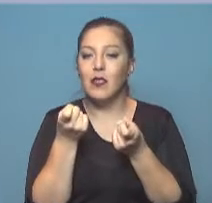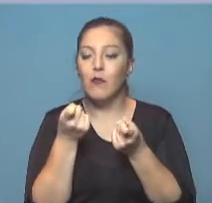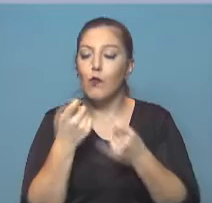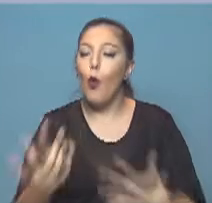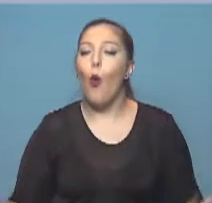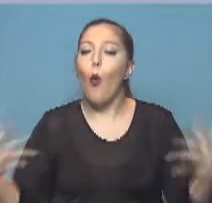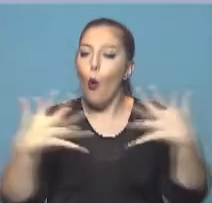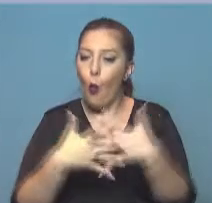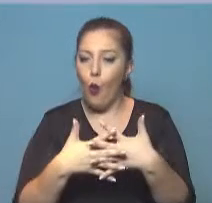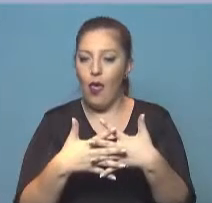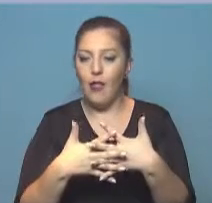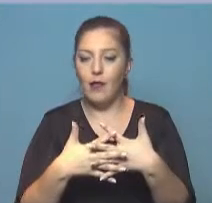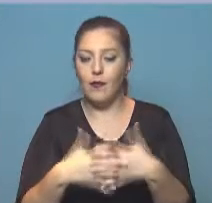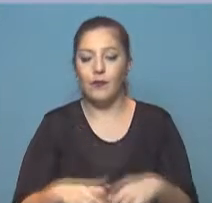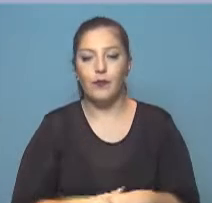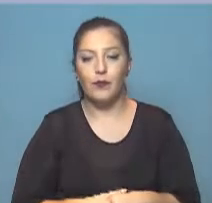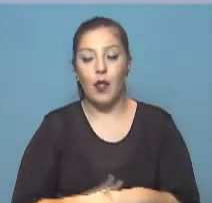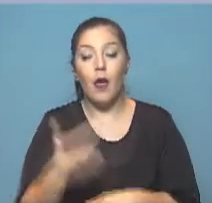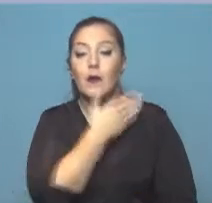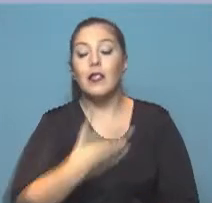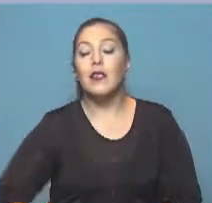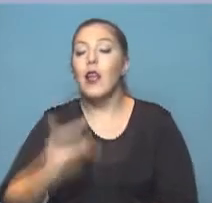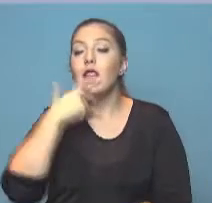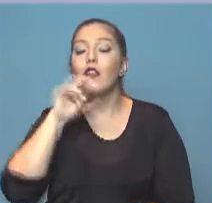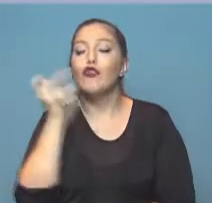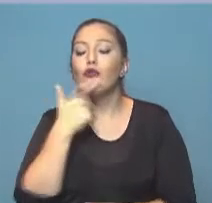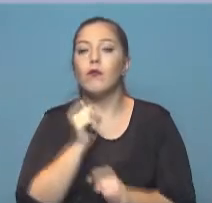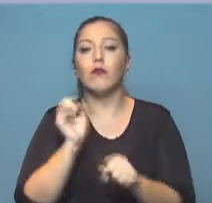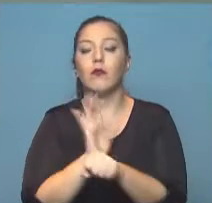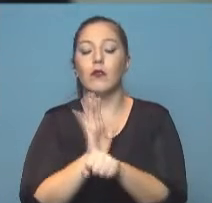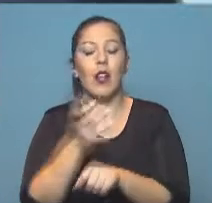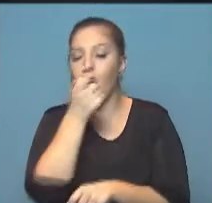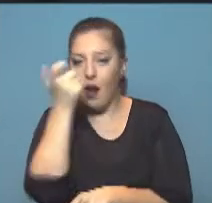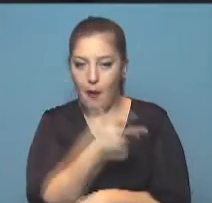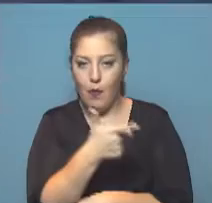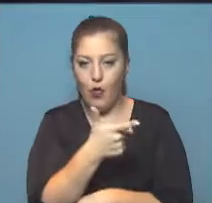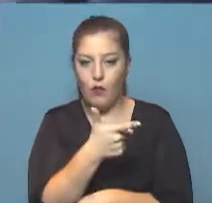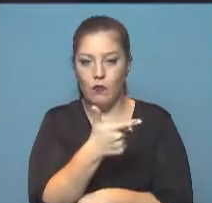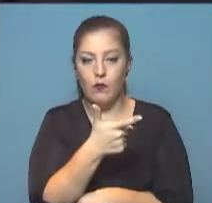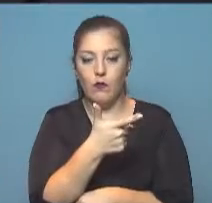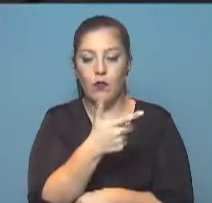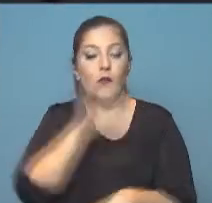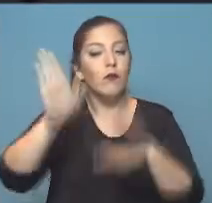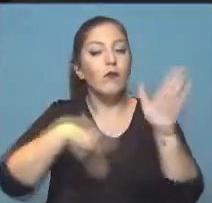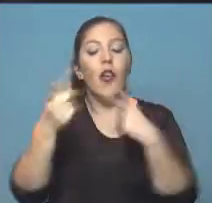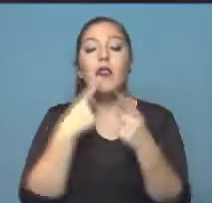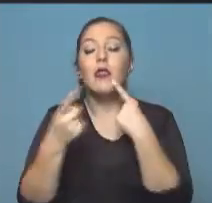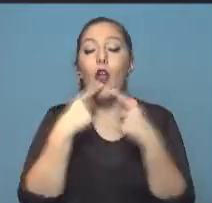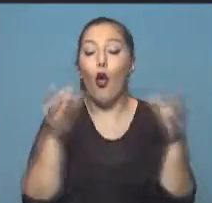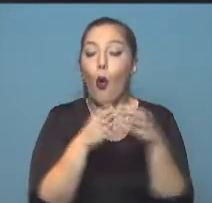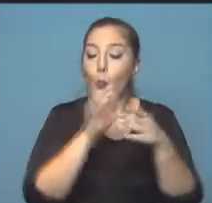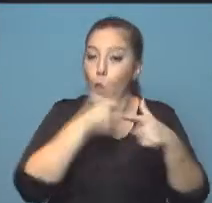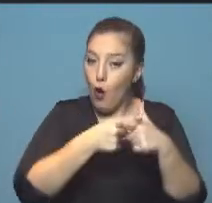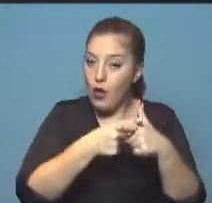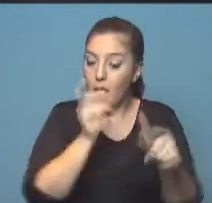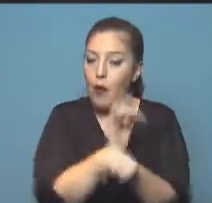unidad. La reacción del presidente Juan Manuel Santos fue inmediata. Realizó un llamado a diálogo a las fuerzas políticas